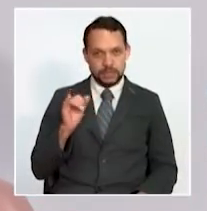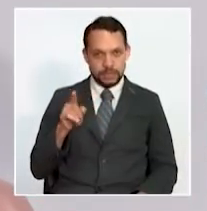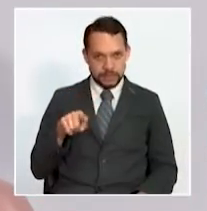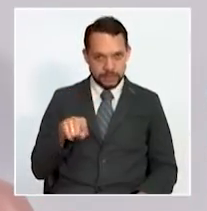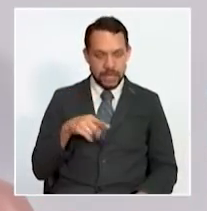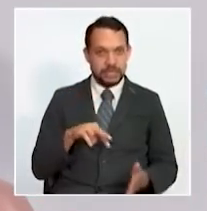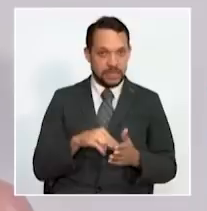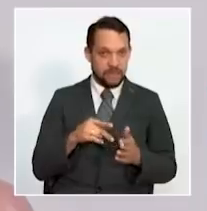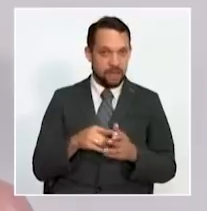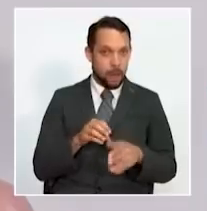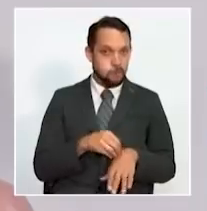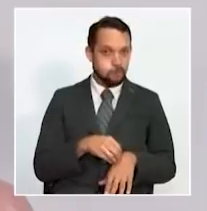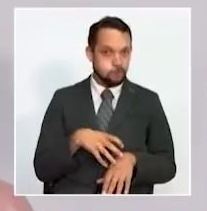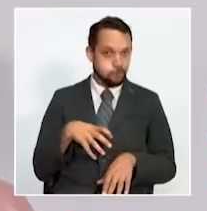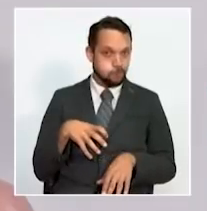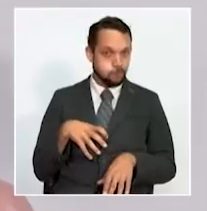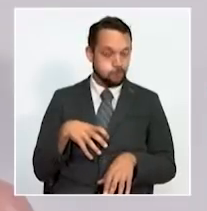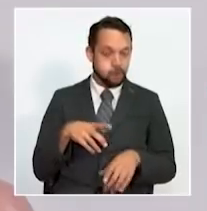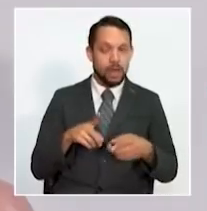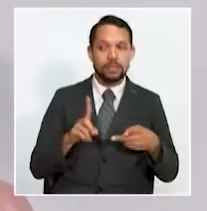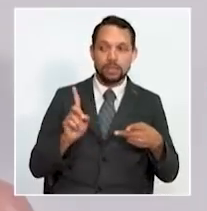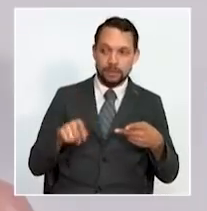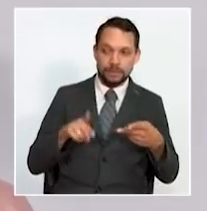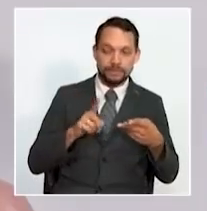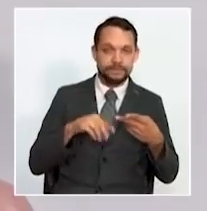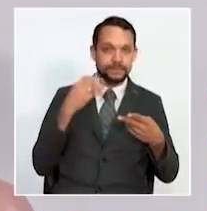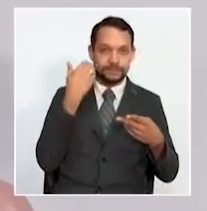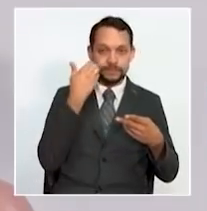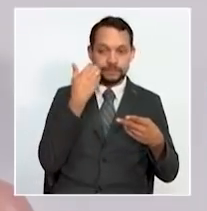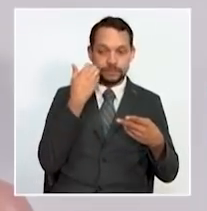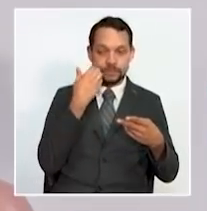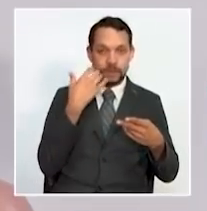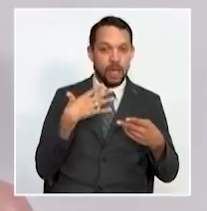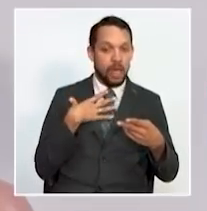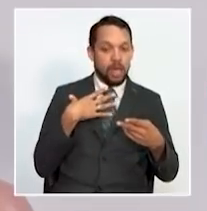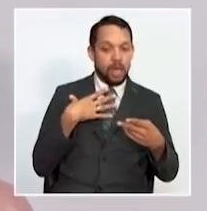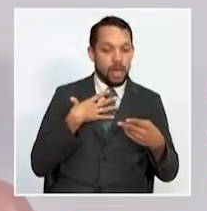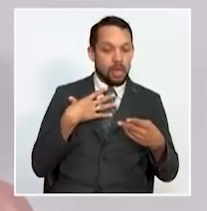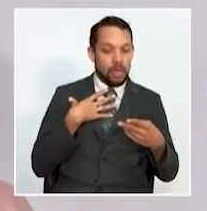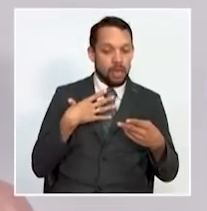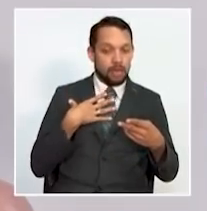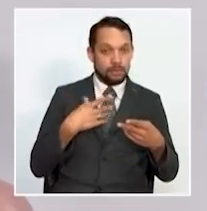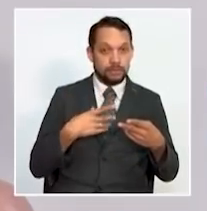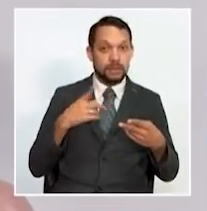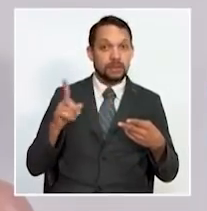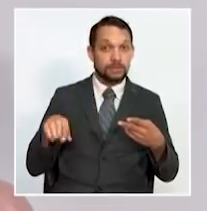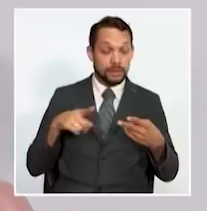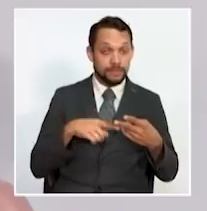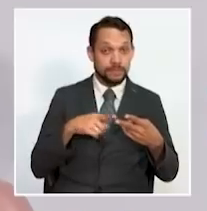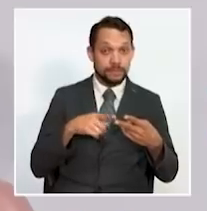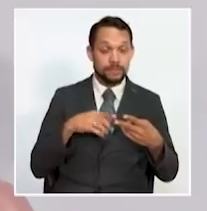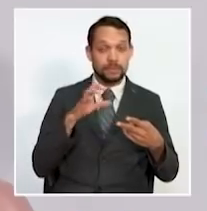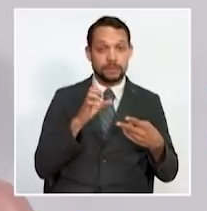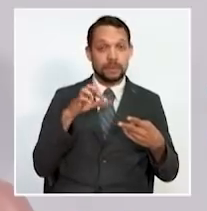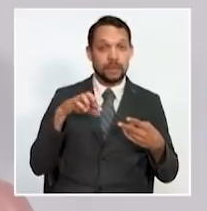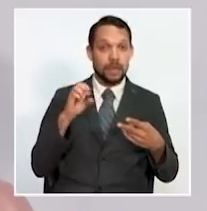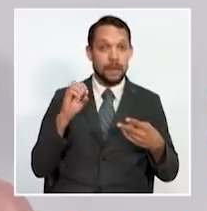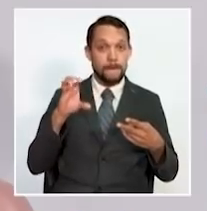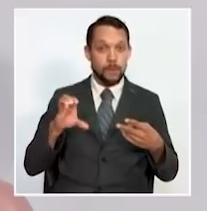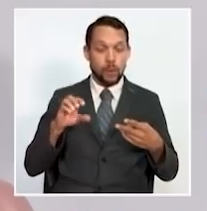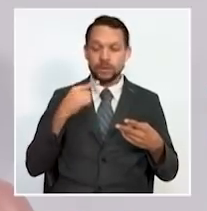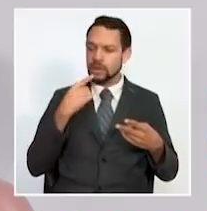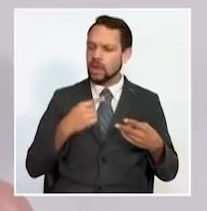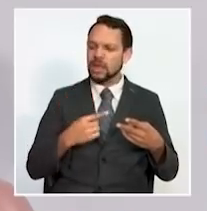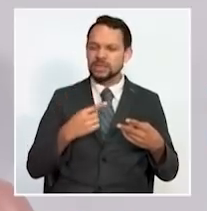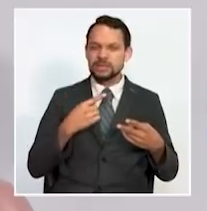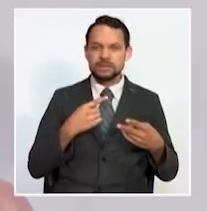Pero después de eso podemos llegar también a una enfermedad como lo es el enfisema pulmonar, que es la otra parte de la EPOC. ¿Y el enfisema pulmonar qué